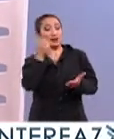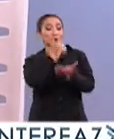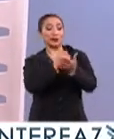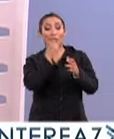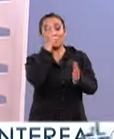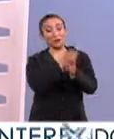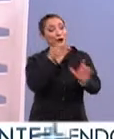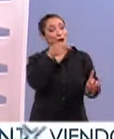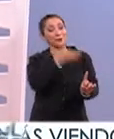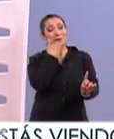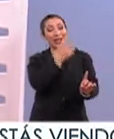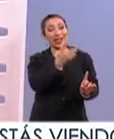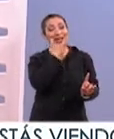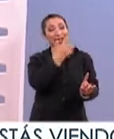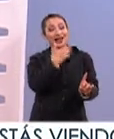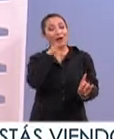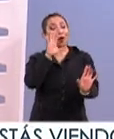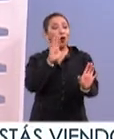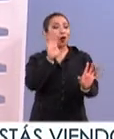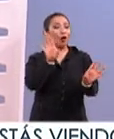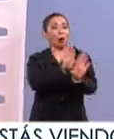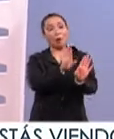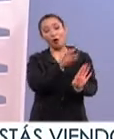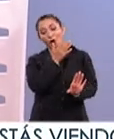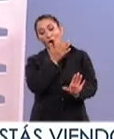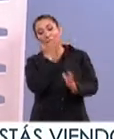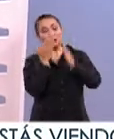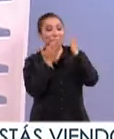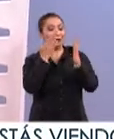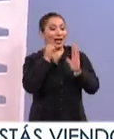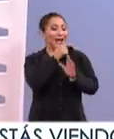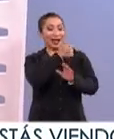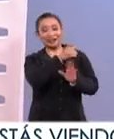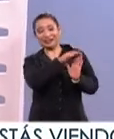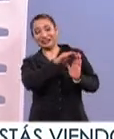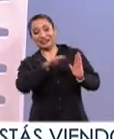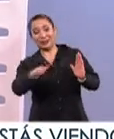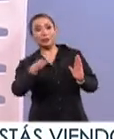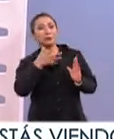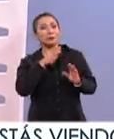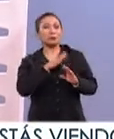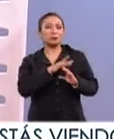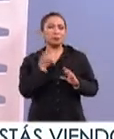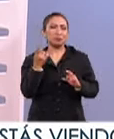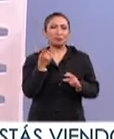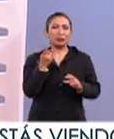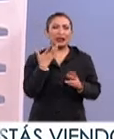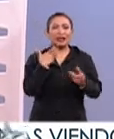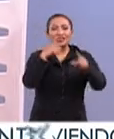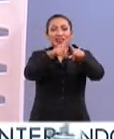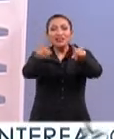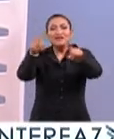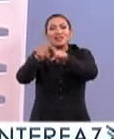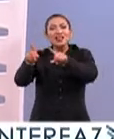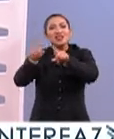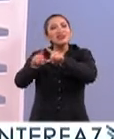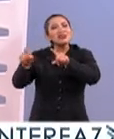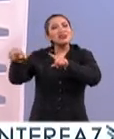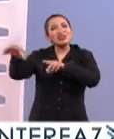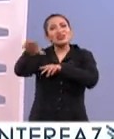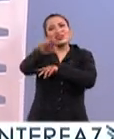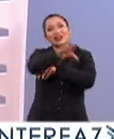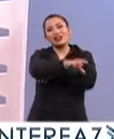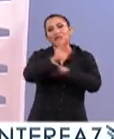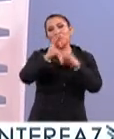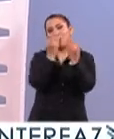urbanas o de un tipo de escolaridad en la ciudad, porque tenemos una diversidad muy amplia, por